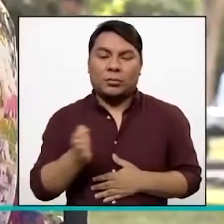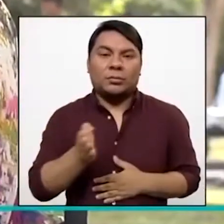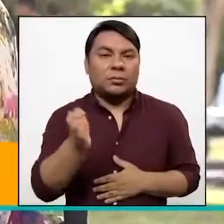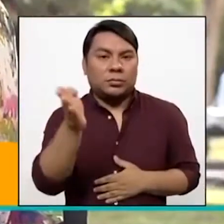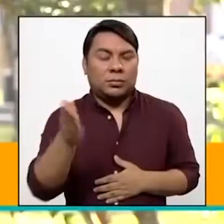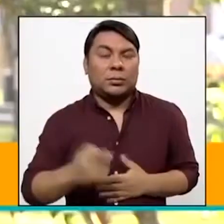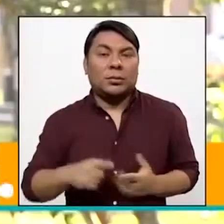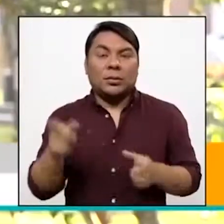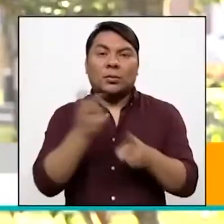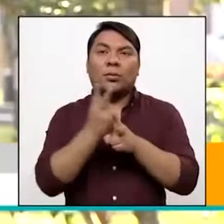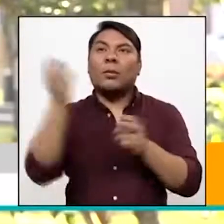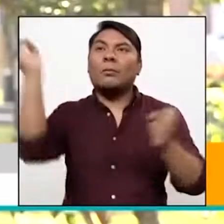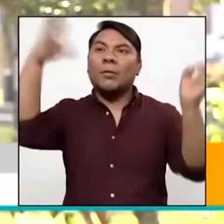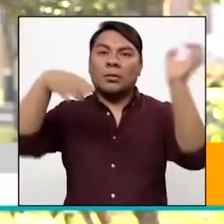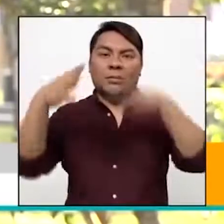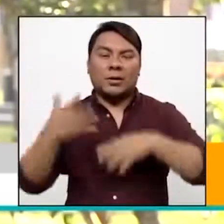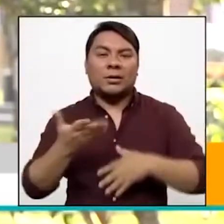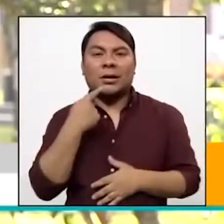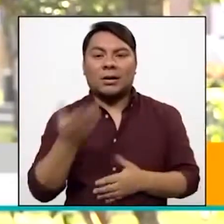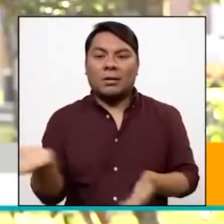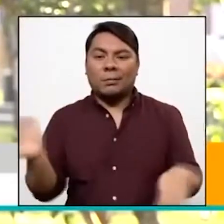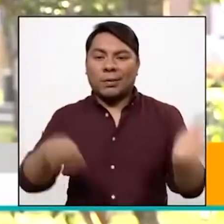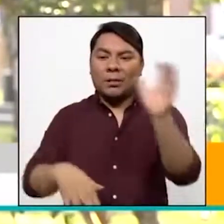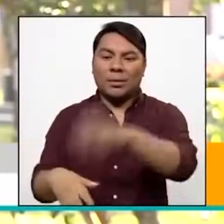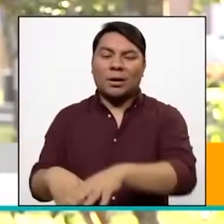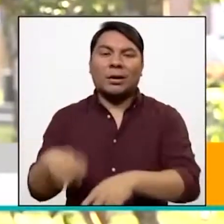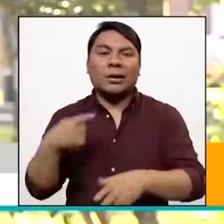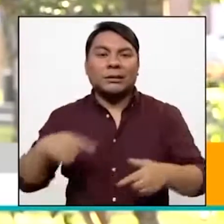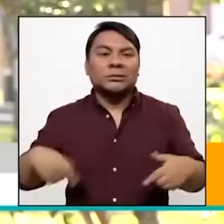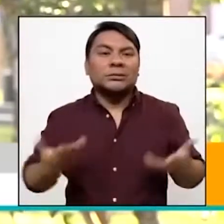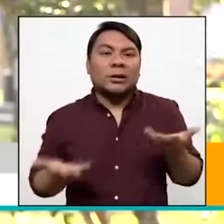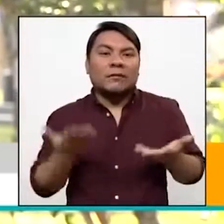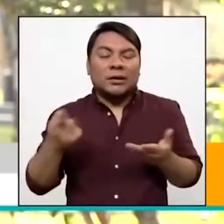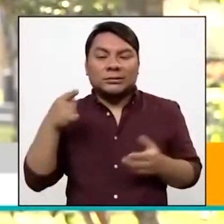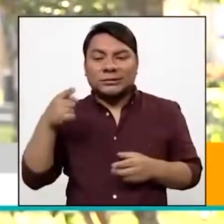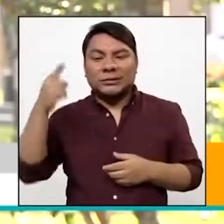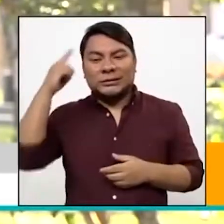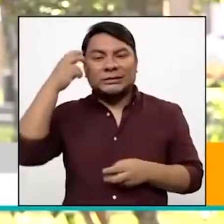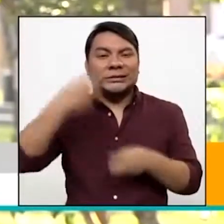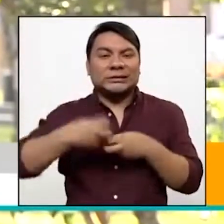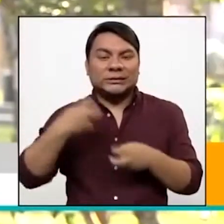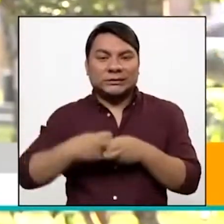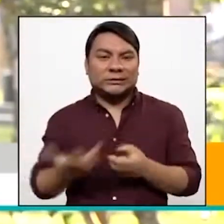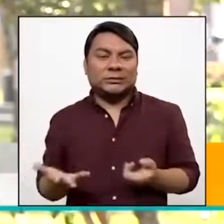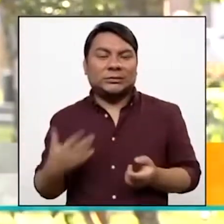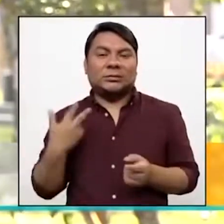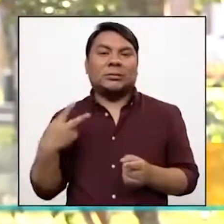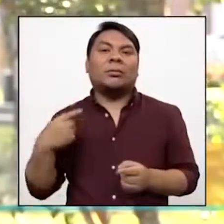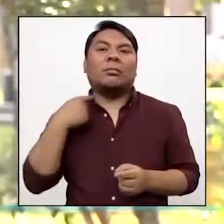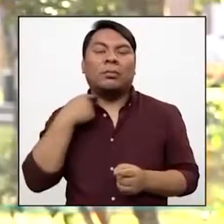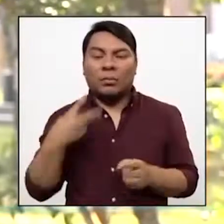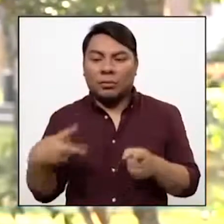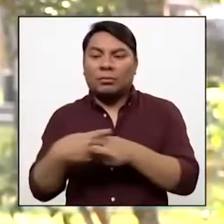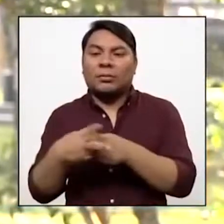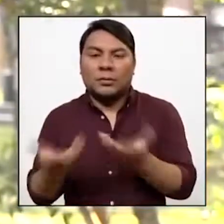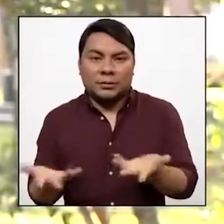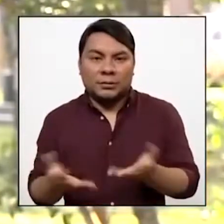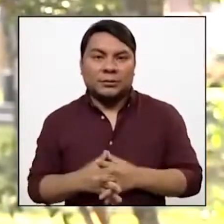encima, claro, y nos ocasione más bien complicaciones de salud que probablemente el terremoto no nos